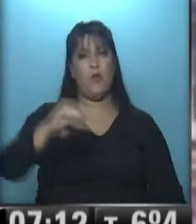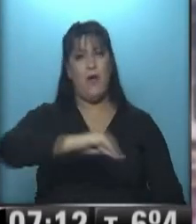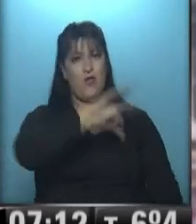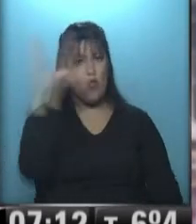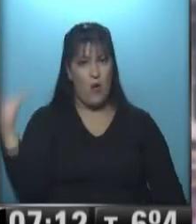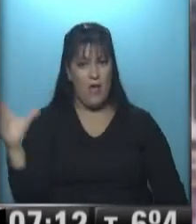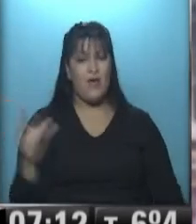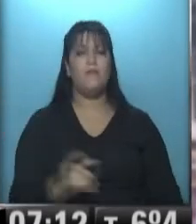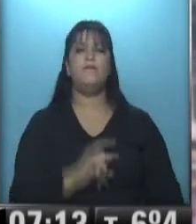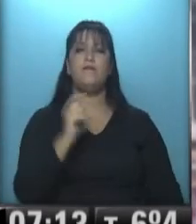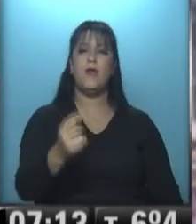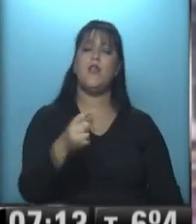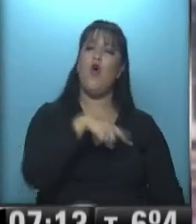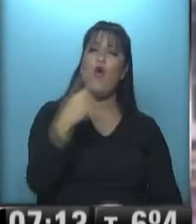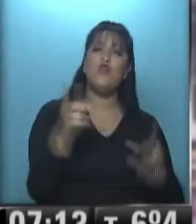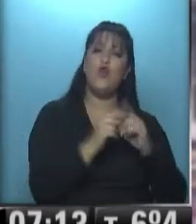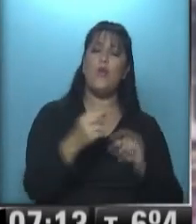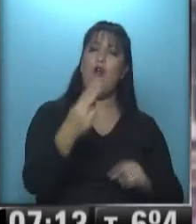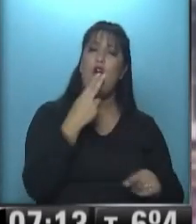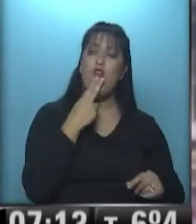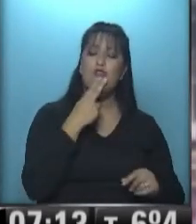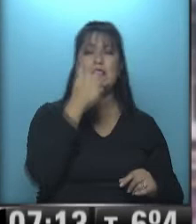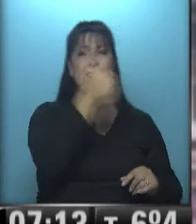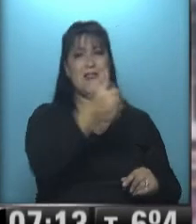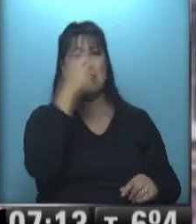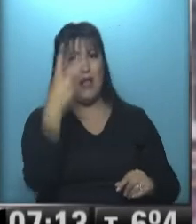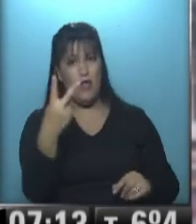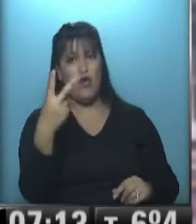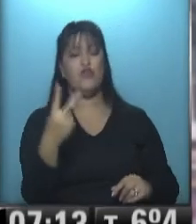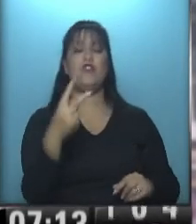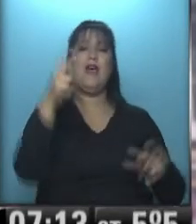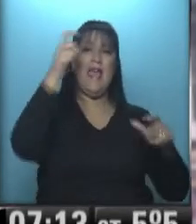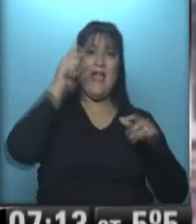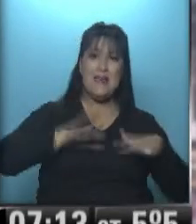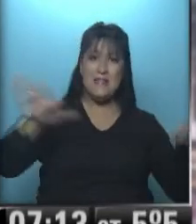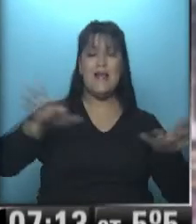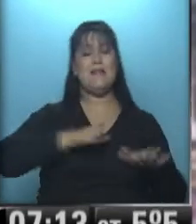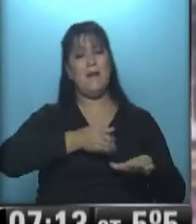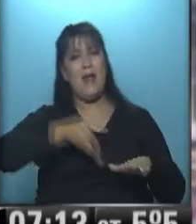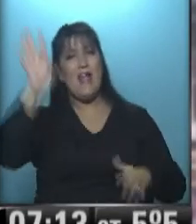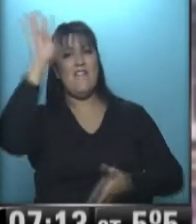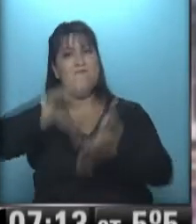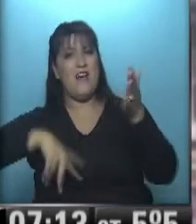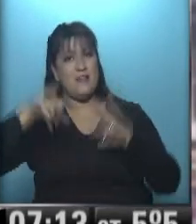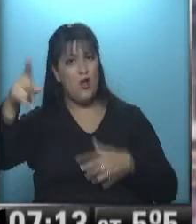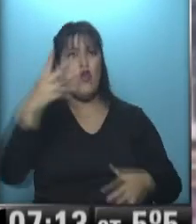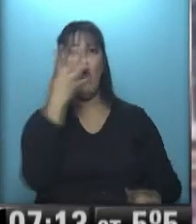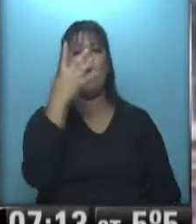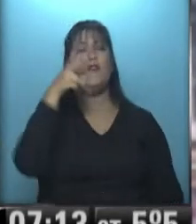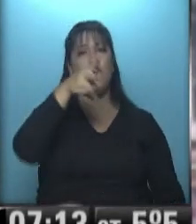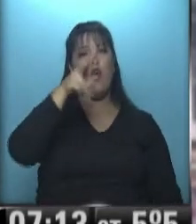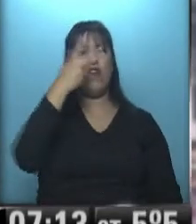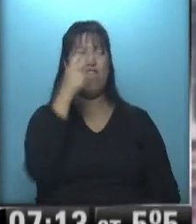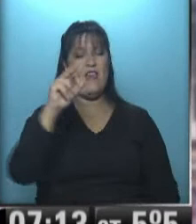Y el 1162, 6 a Barcelona, partirá 20 minutos después, 4:20 de la madrugada. Nos restan